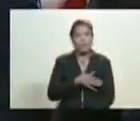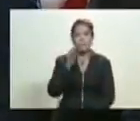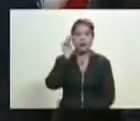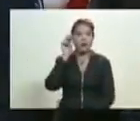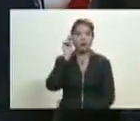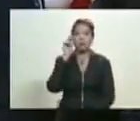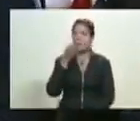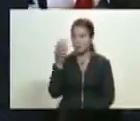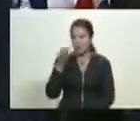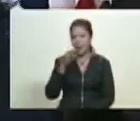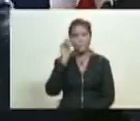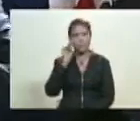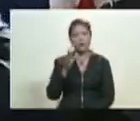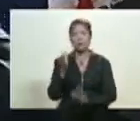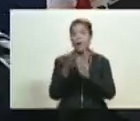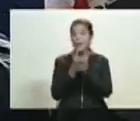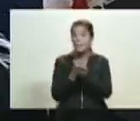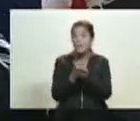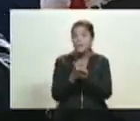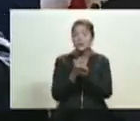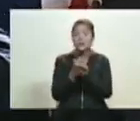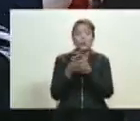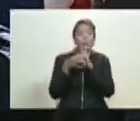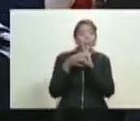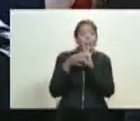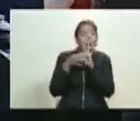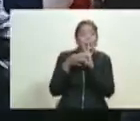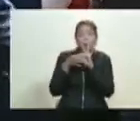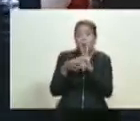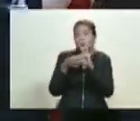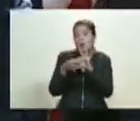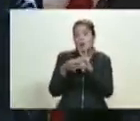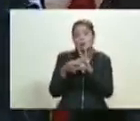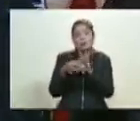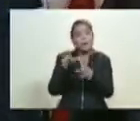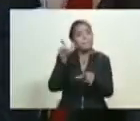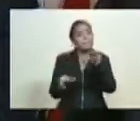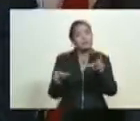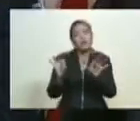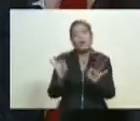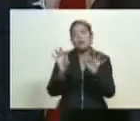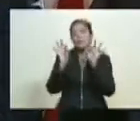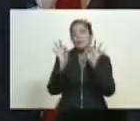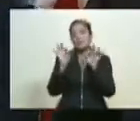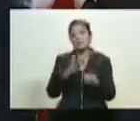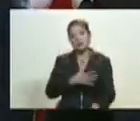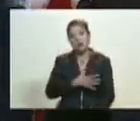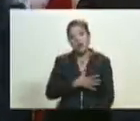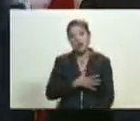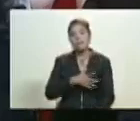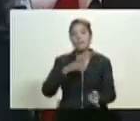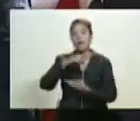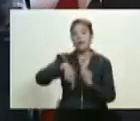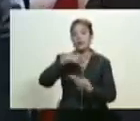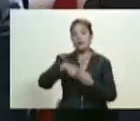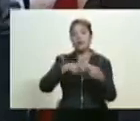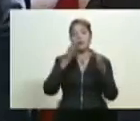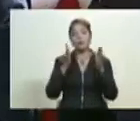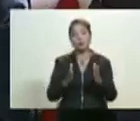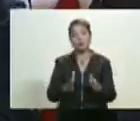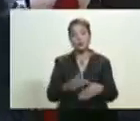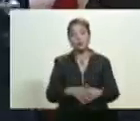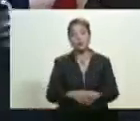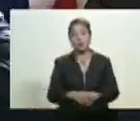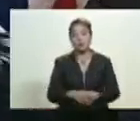maestro verdadero, un amigo entrañable, una persona especial para los revolucionarios y las